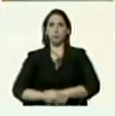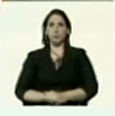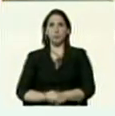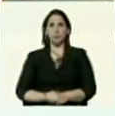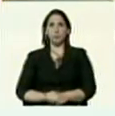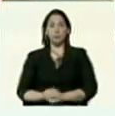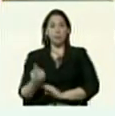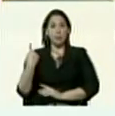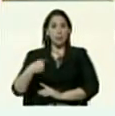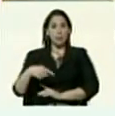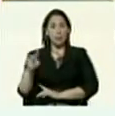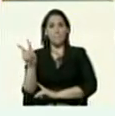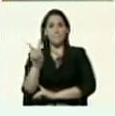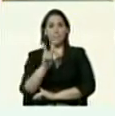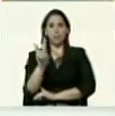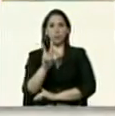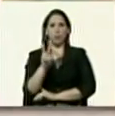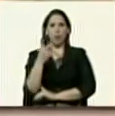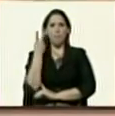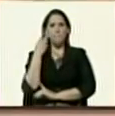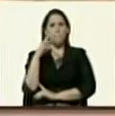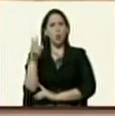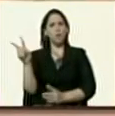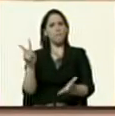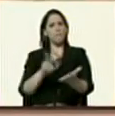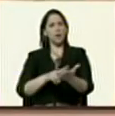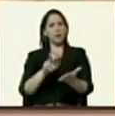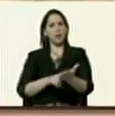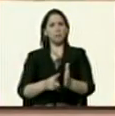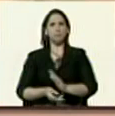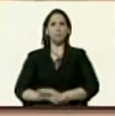que tiene Venezuela por la verdad.